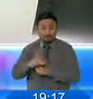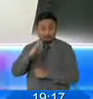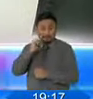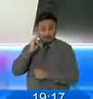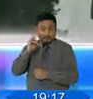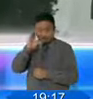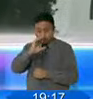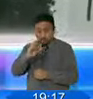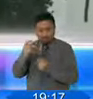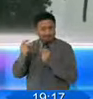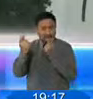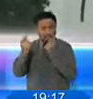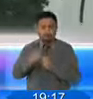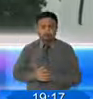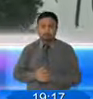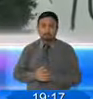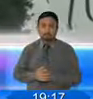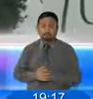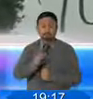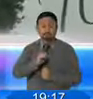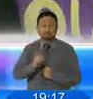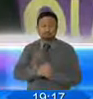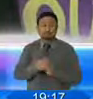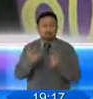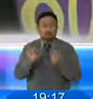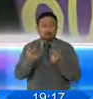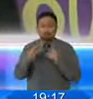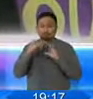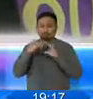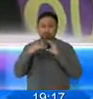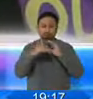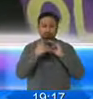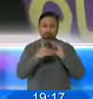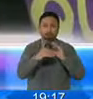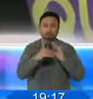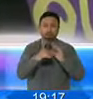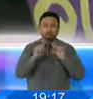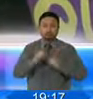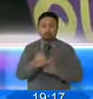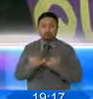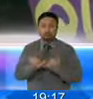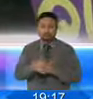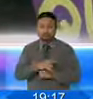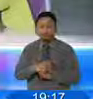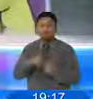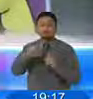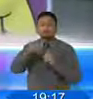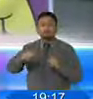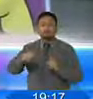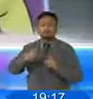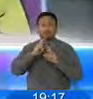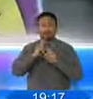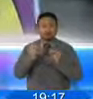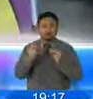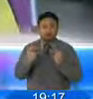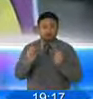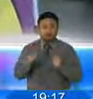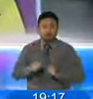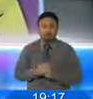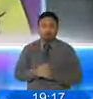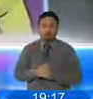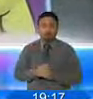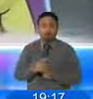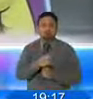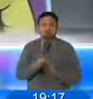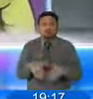inmediata los recursos tecnológicos y la difusión mediática serían los factores que caracterizan a este sistema de respuesta inmediata pero en qué